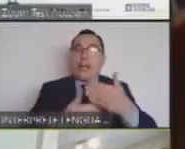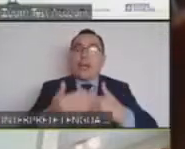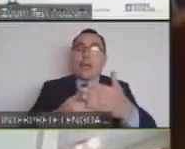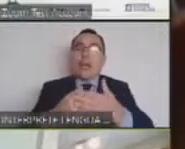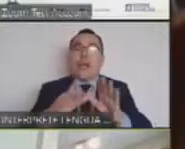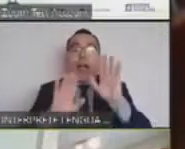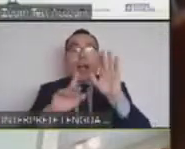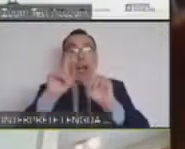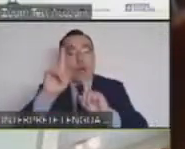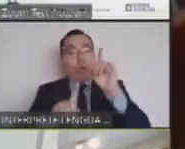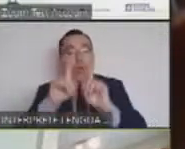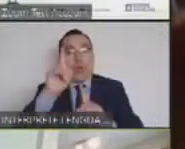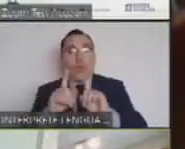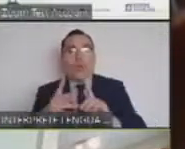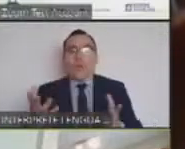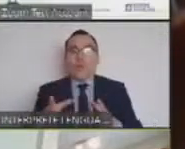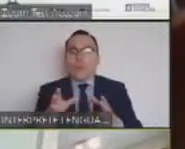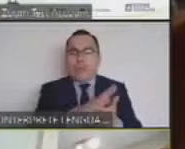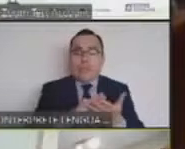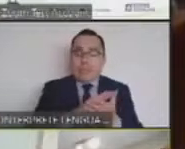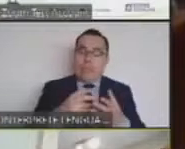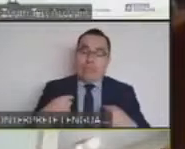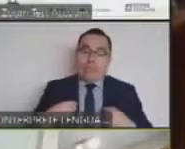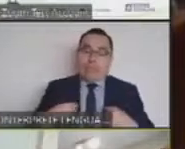declaraciones de patrimonios e intereses.